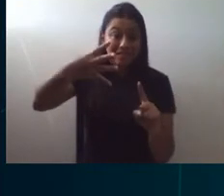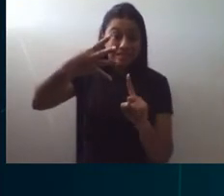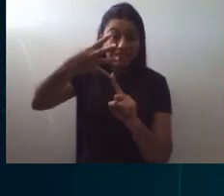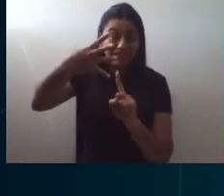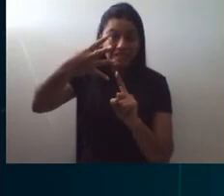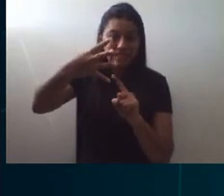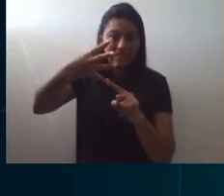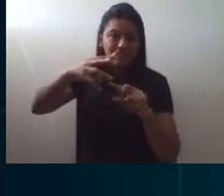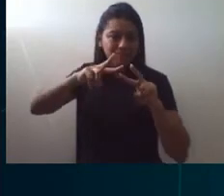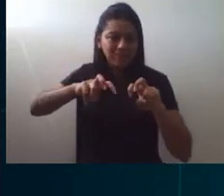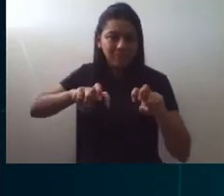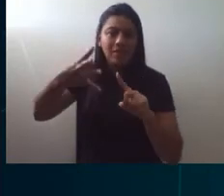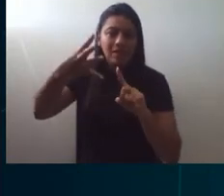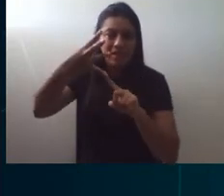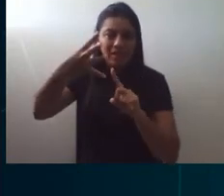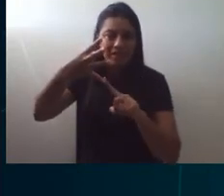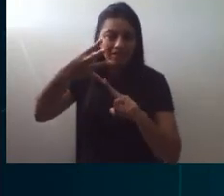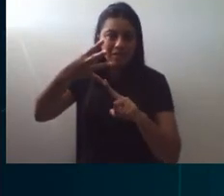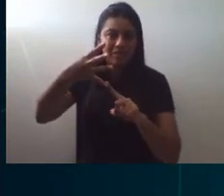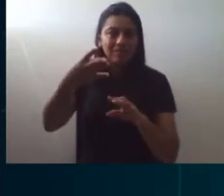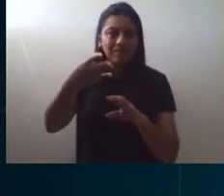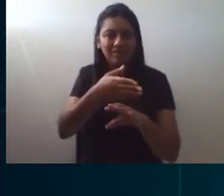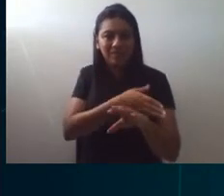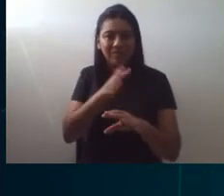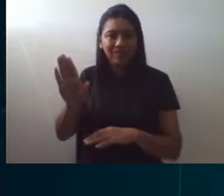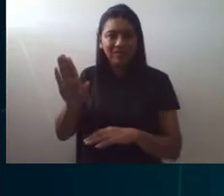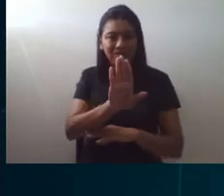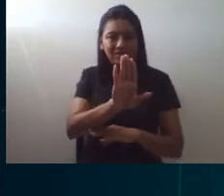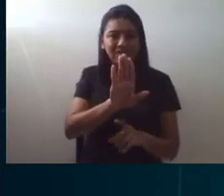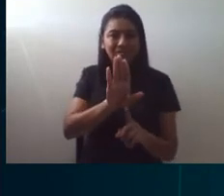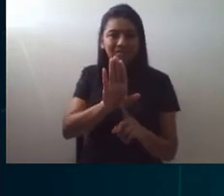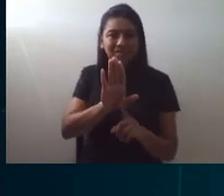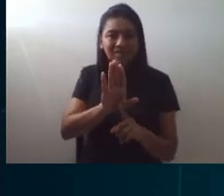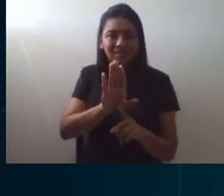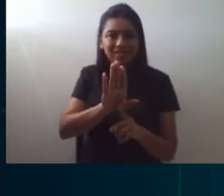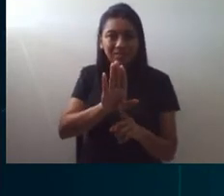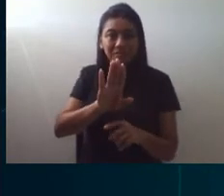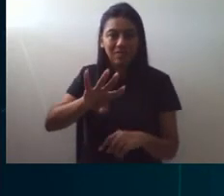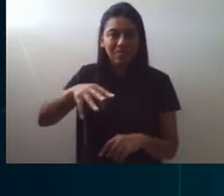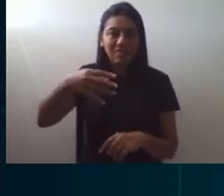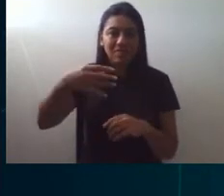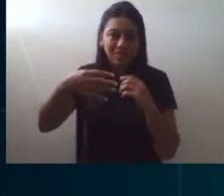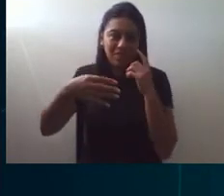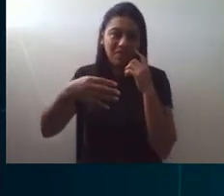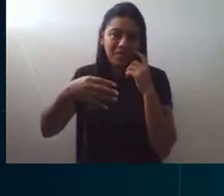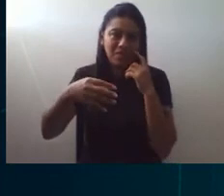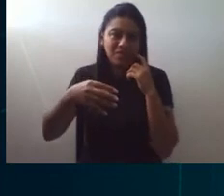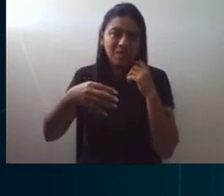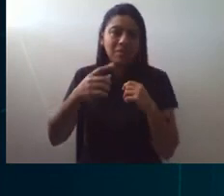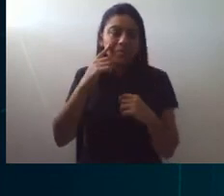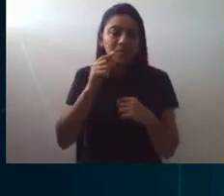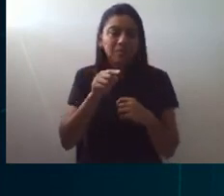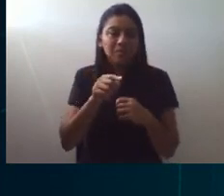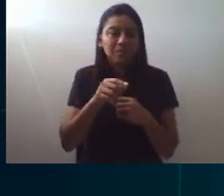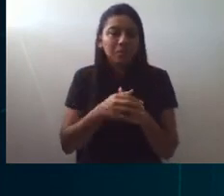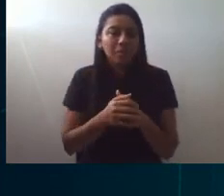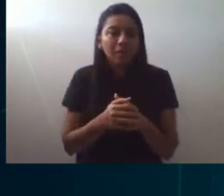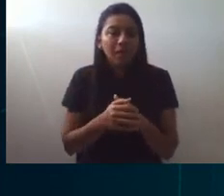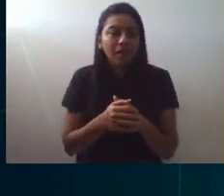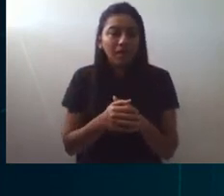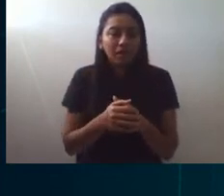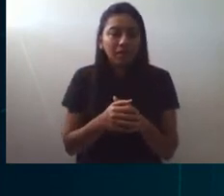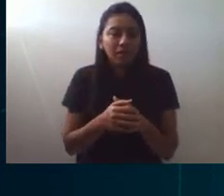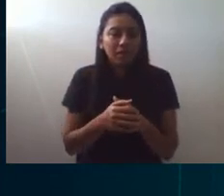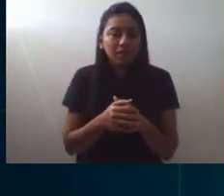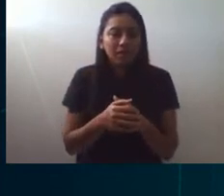Véanlo acá, darle stemming, luego tenemos part of speech, muchas veces se utilizan, no siempre se utilizan, cuando no sea relevante por el quien